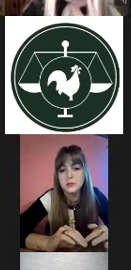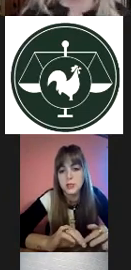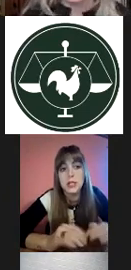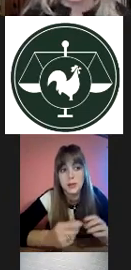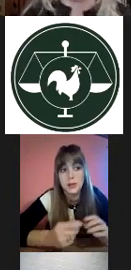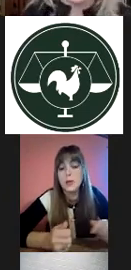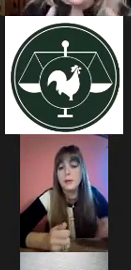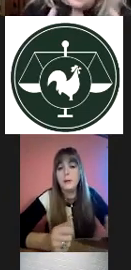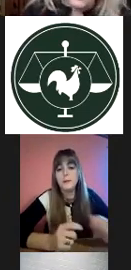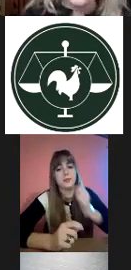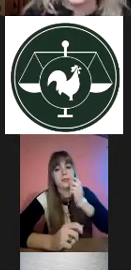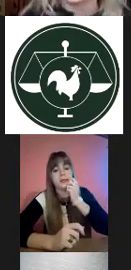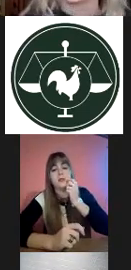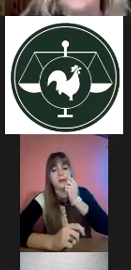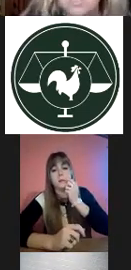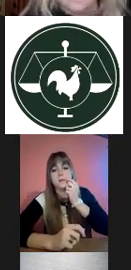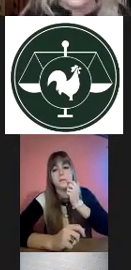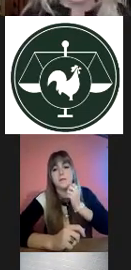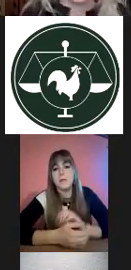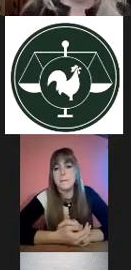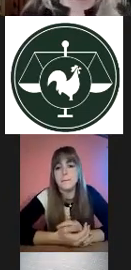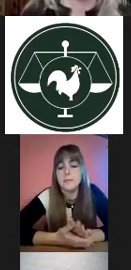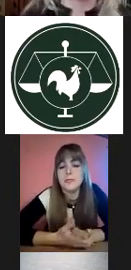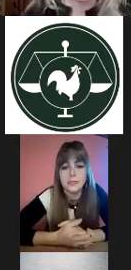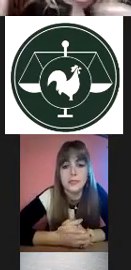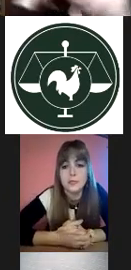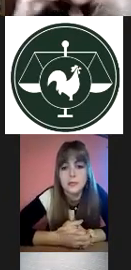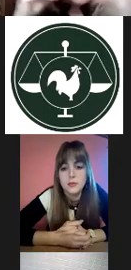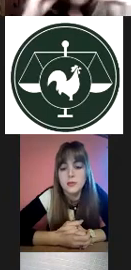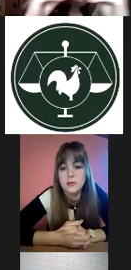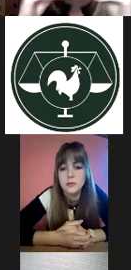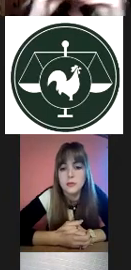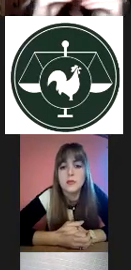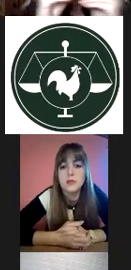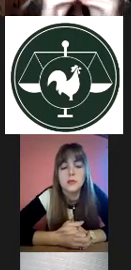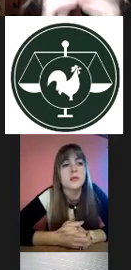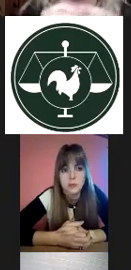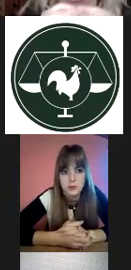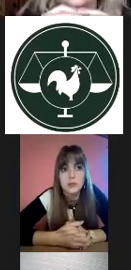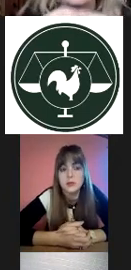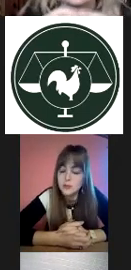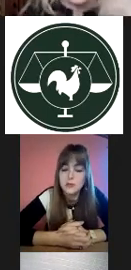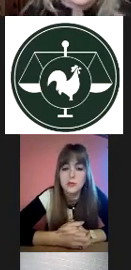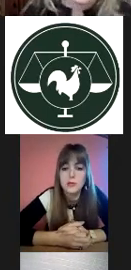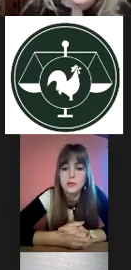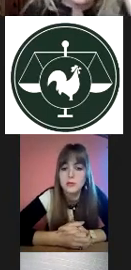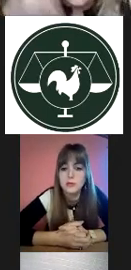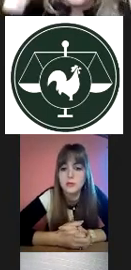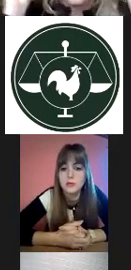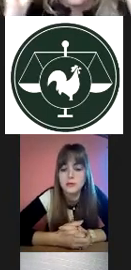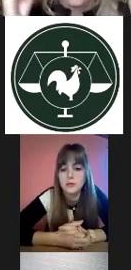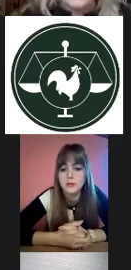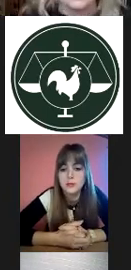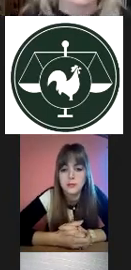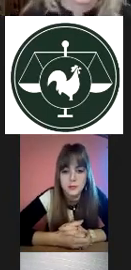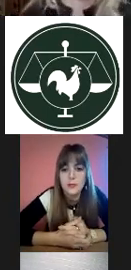filmen y saquen fotos. Ayuden a la justicia con las pruebas, porque tienen que tener un nexo entre el delito y